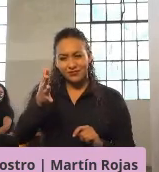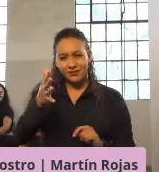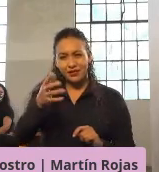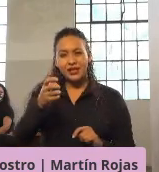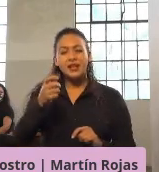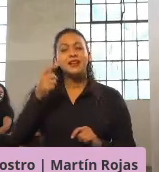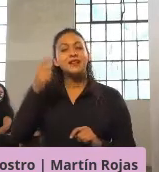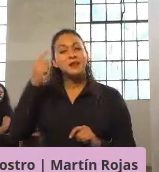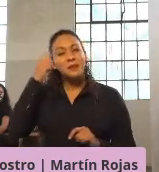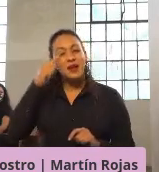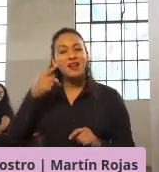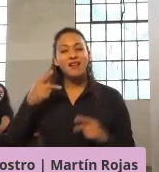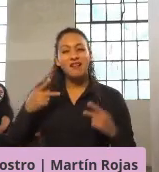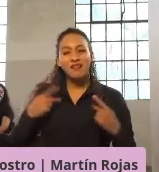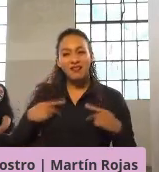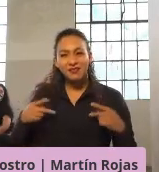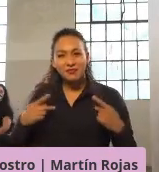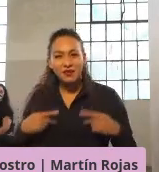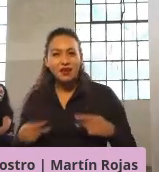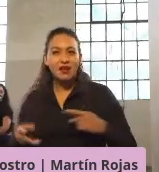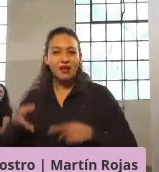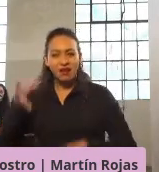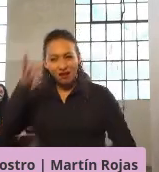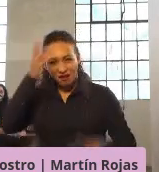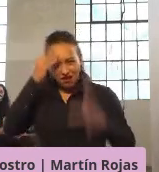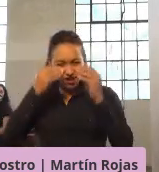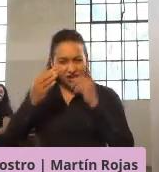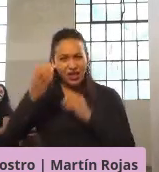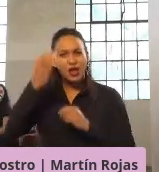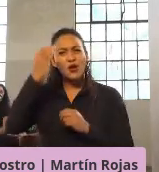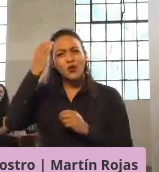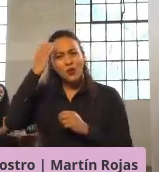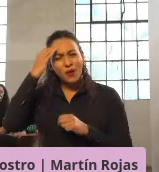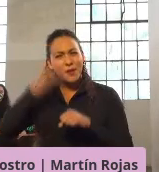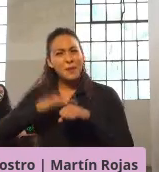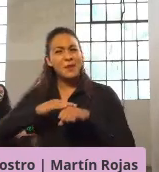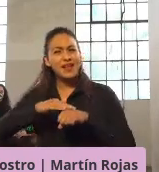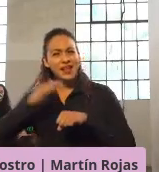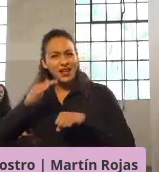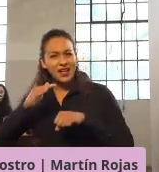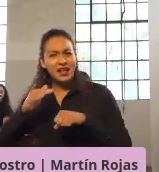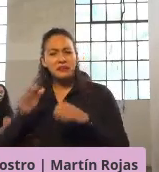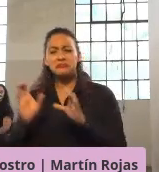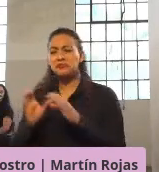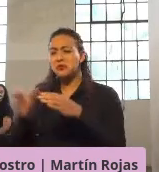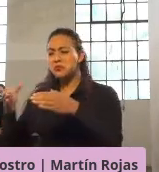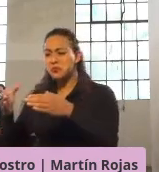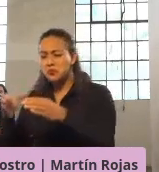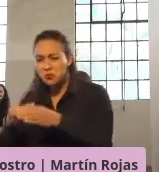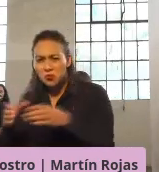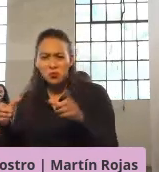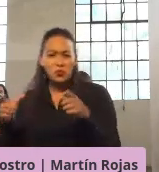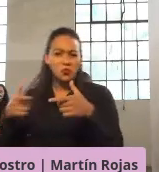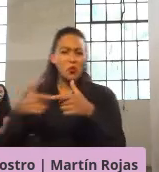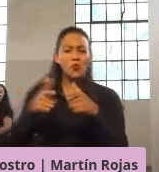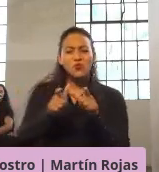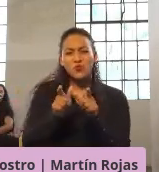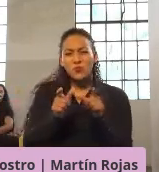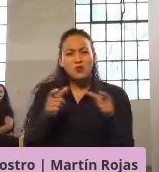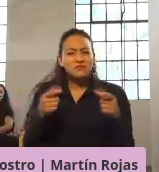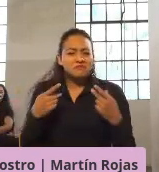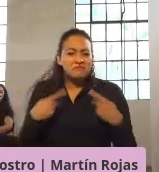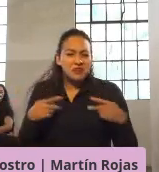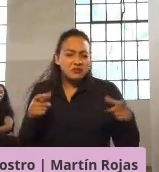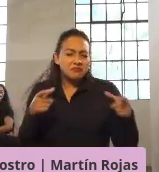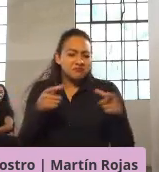acercar estos discursos hacia poblaciones más pequeñas, justamente con la idea de diversificar y de llegar a